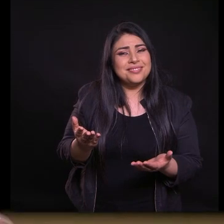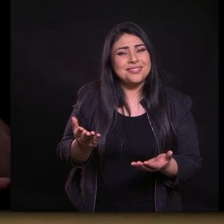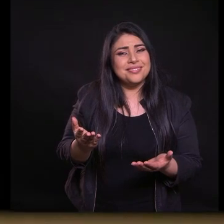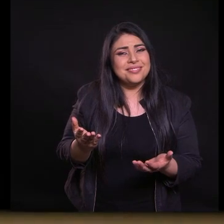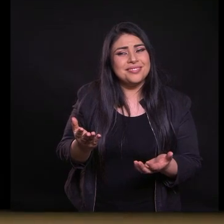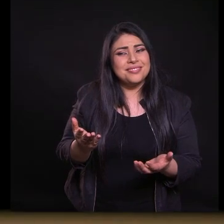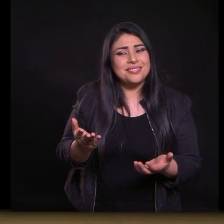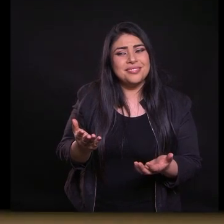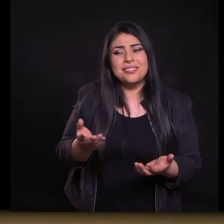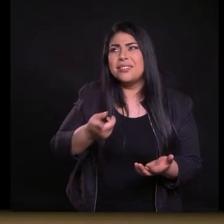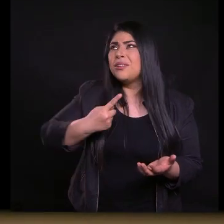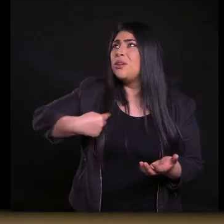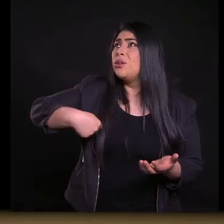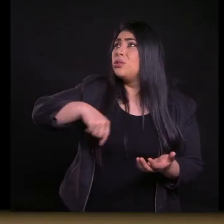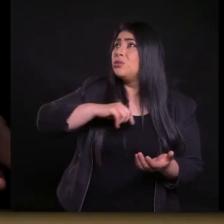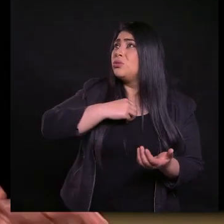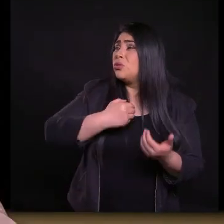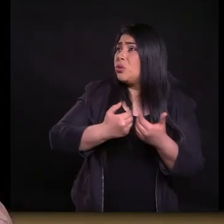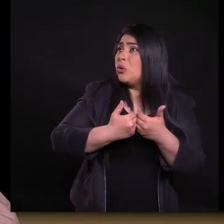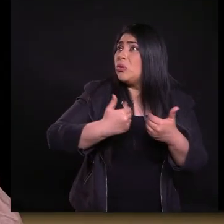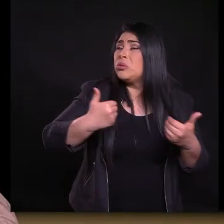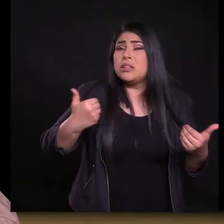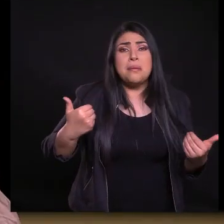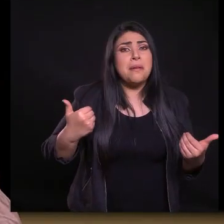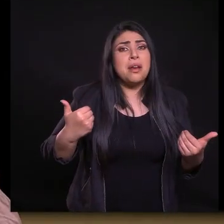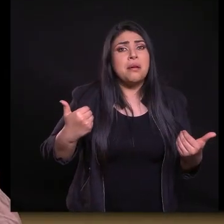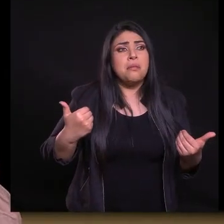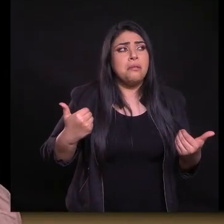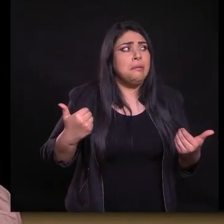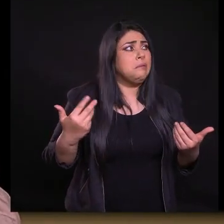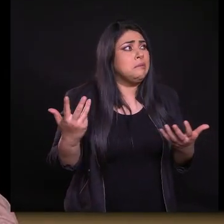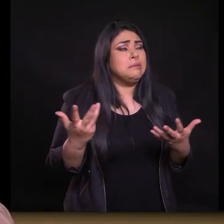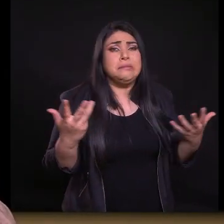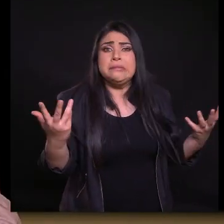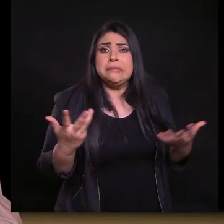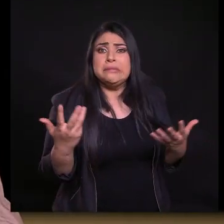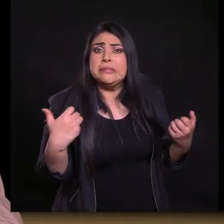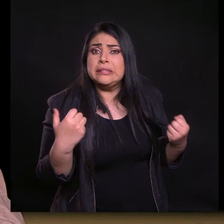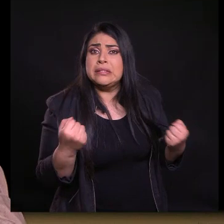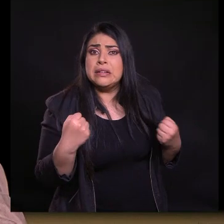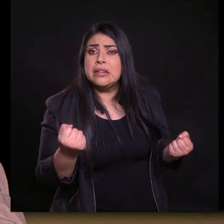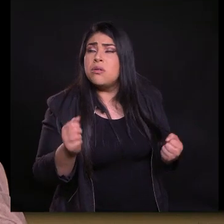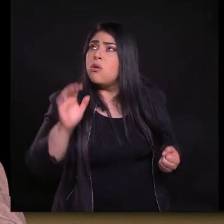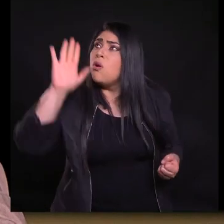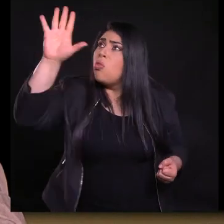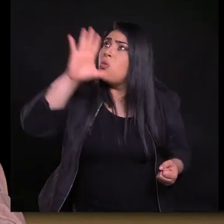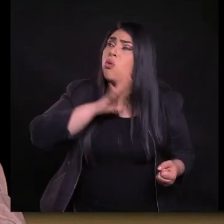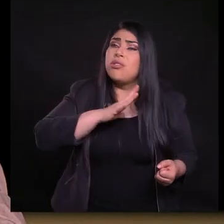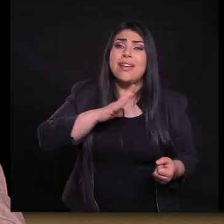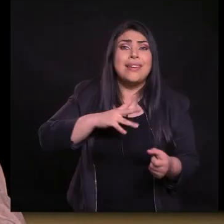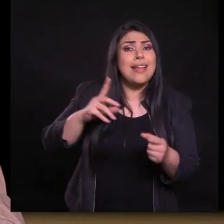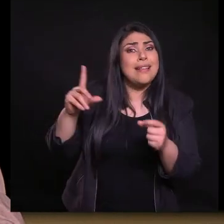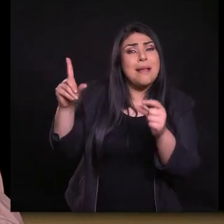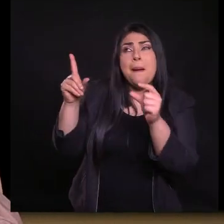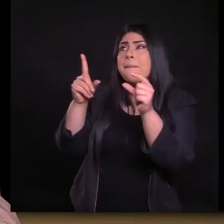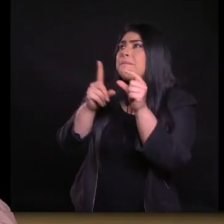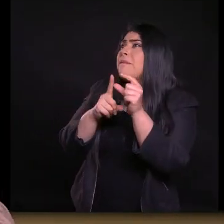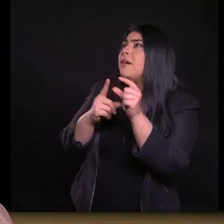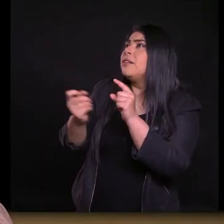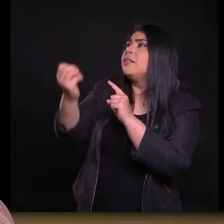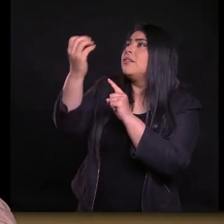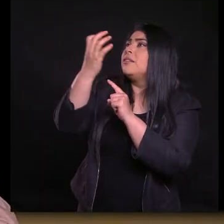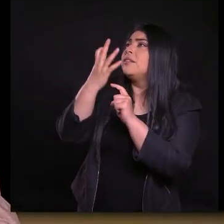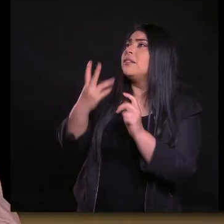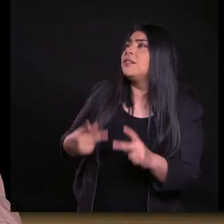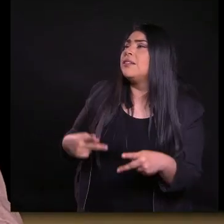si nos separamos de ti señor a quien iremos si solo tú tienes palabras de vida sr si solo